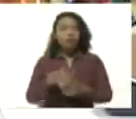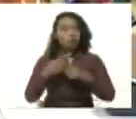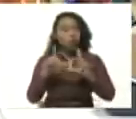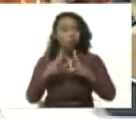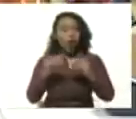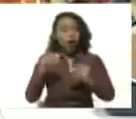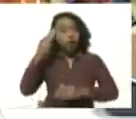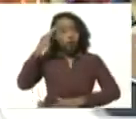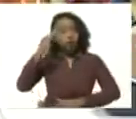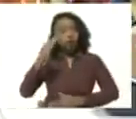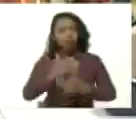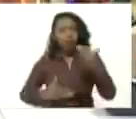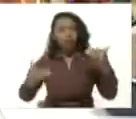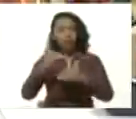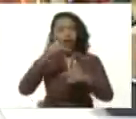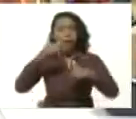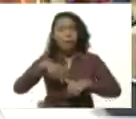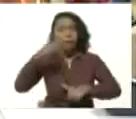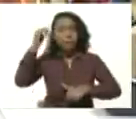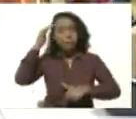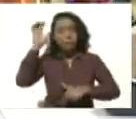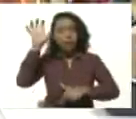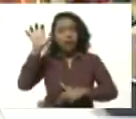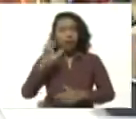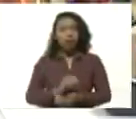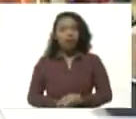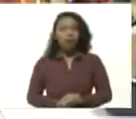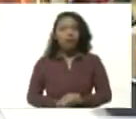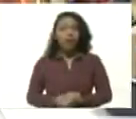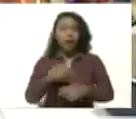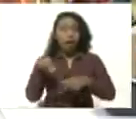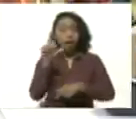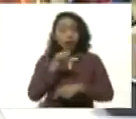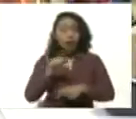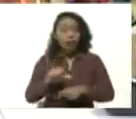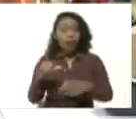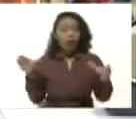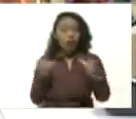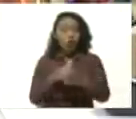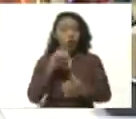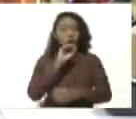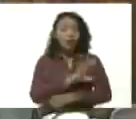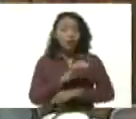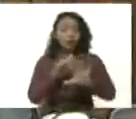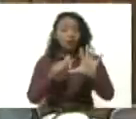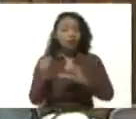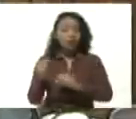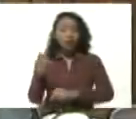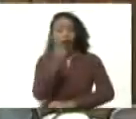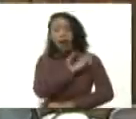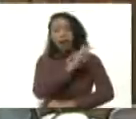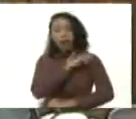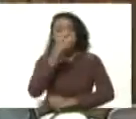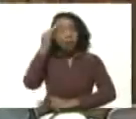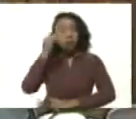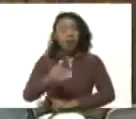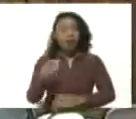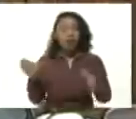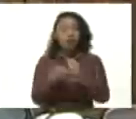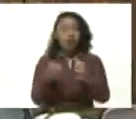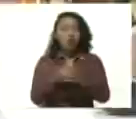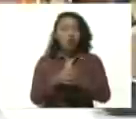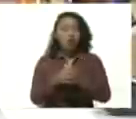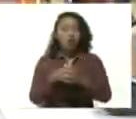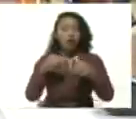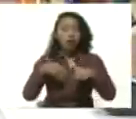mando militar del país. Esta semana tuvo una reunión con los 560 jefes militares de las unidades del